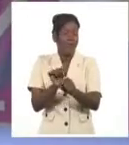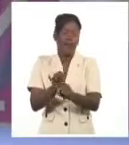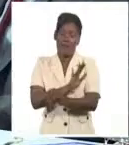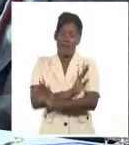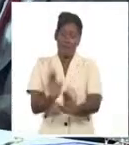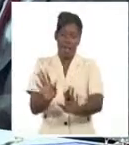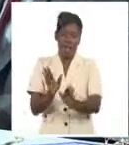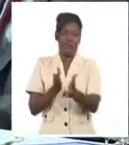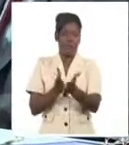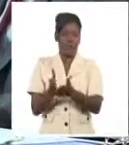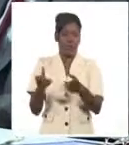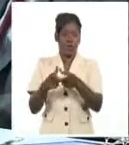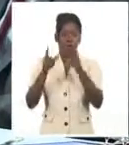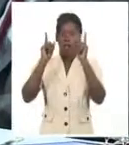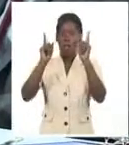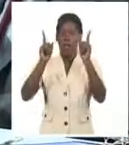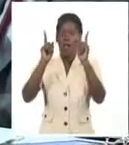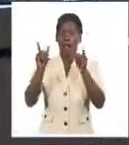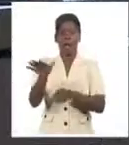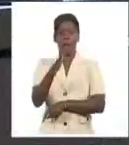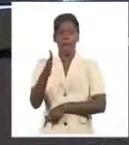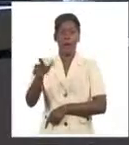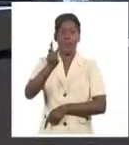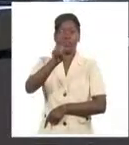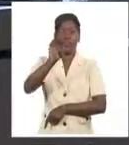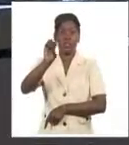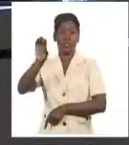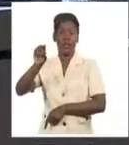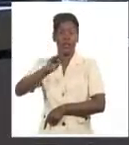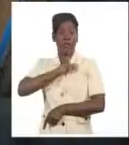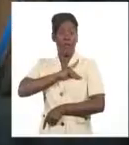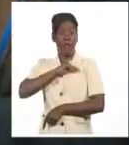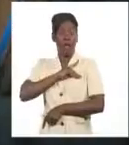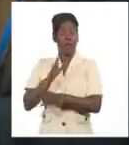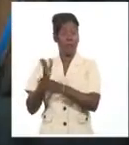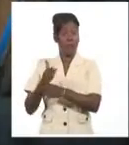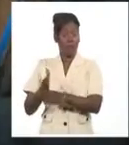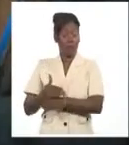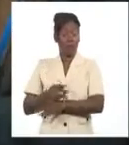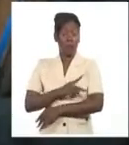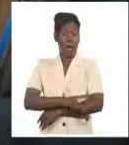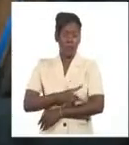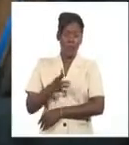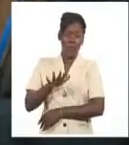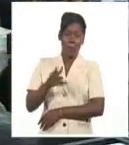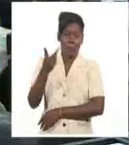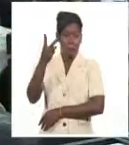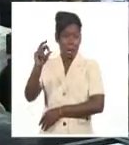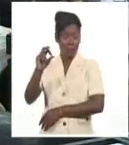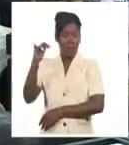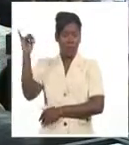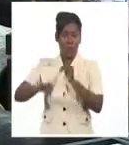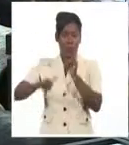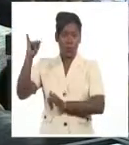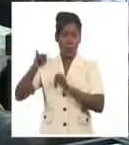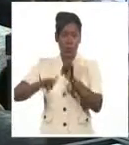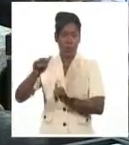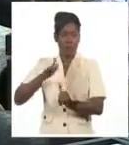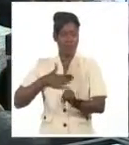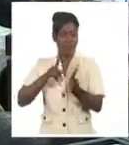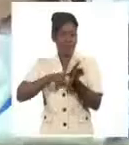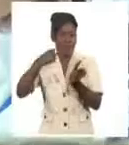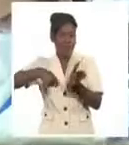19 más de 300 delegados de una veintena de países confluyen aquí en este espacio jurídico científico que